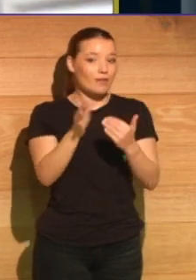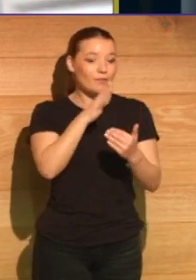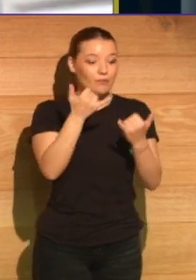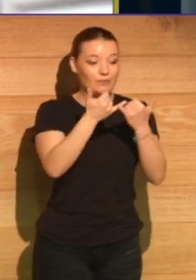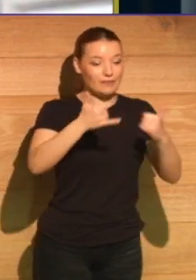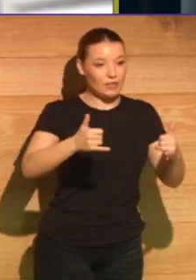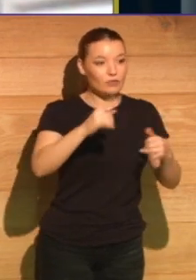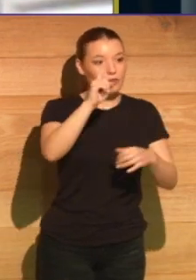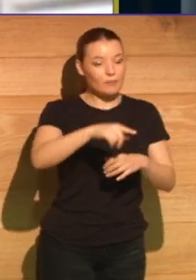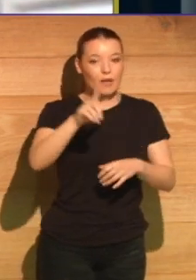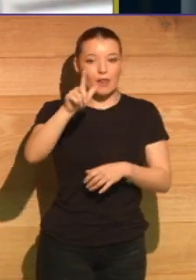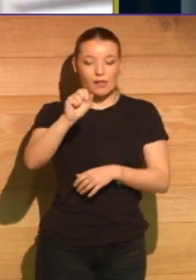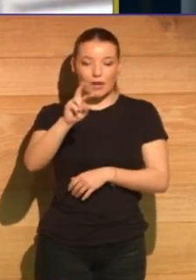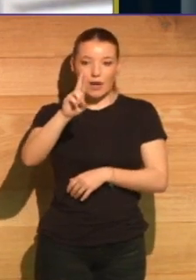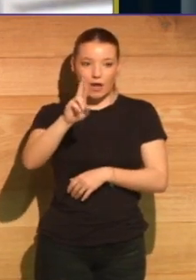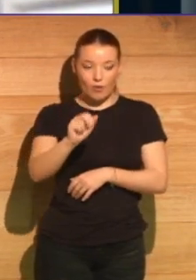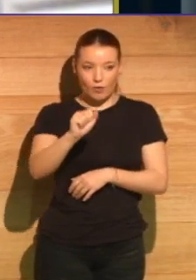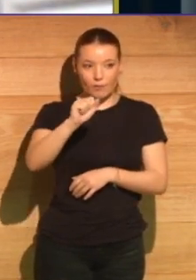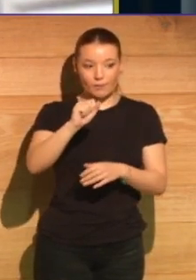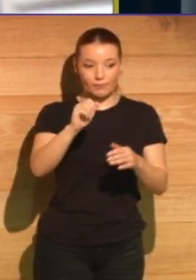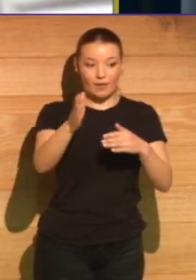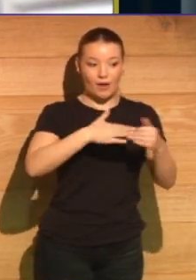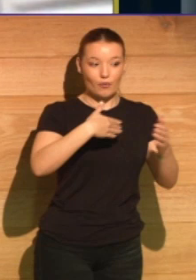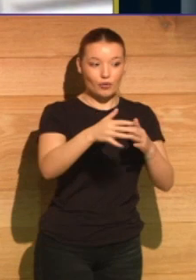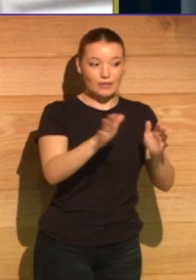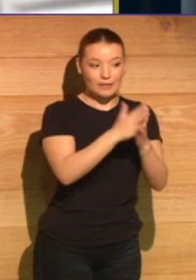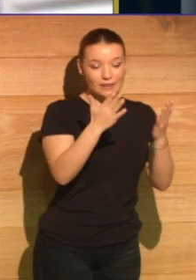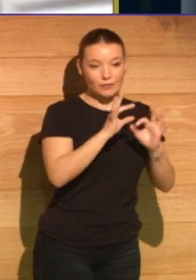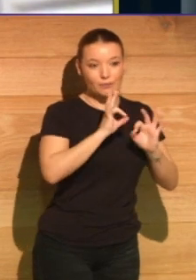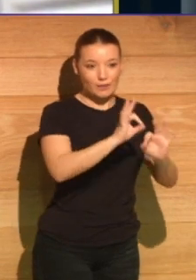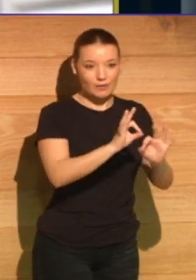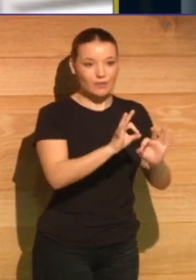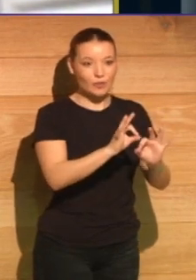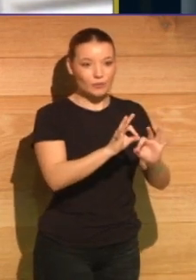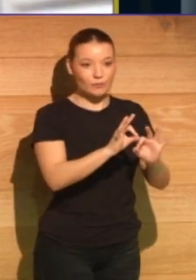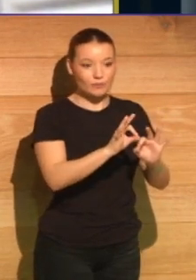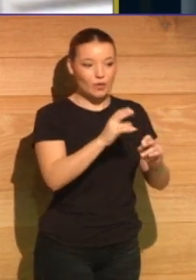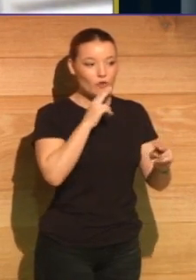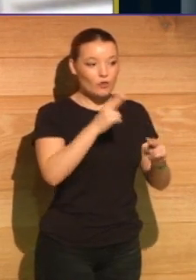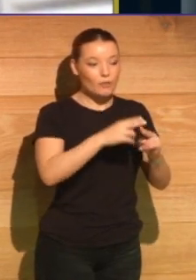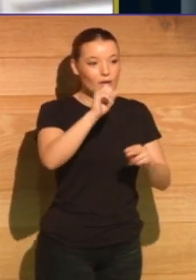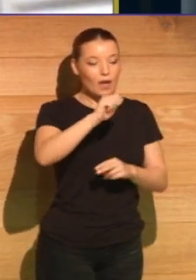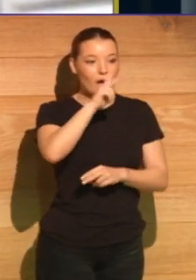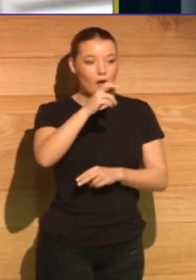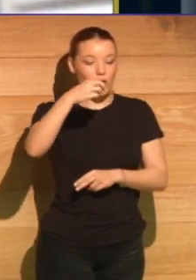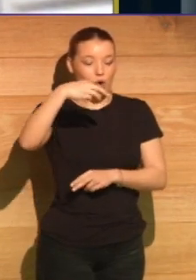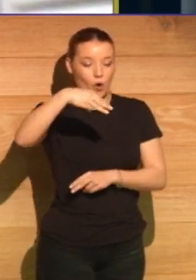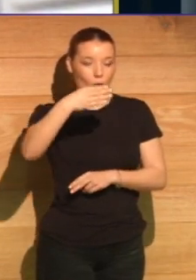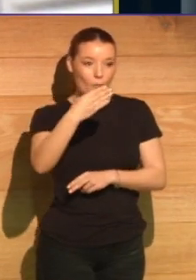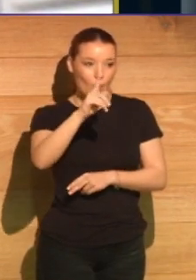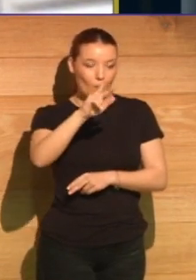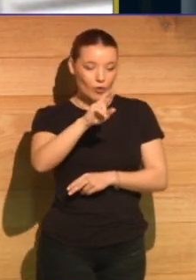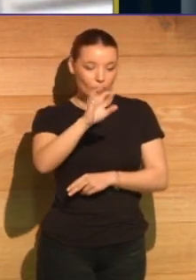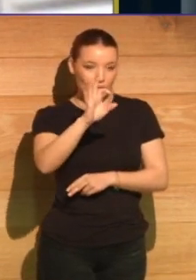supuesto, a Laura Morrón, la autora de esta joya que es A hombros de gigantas.